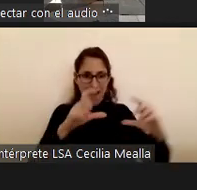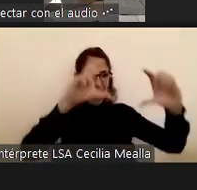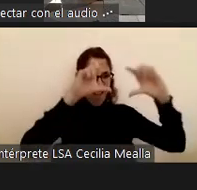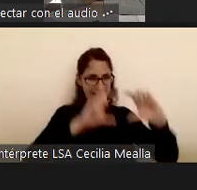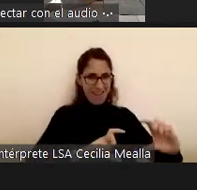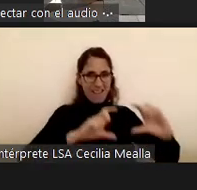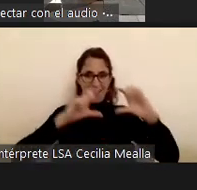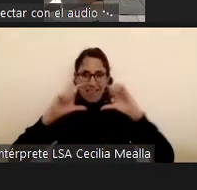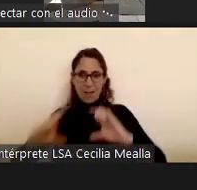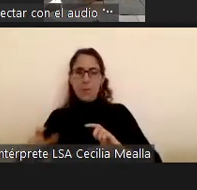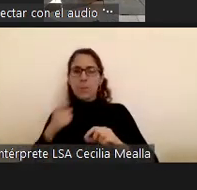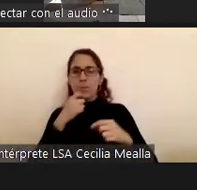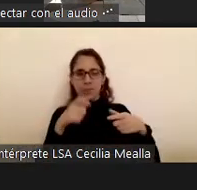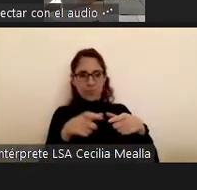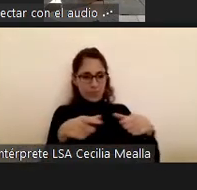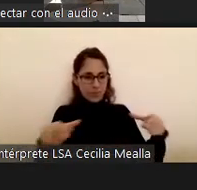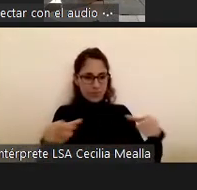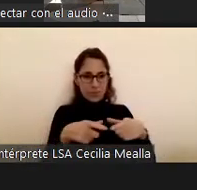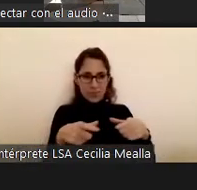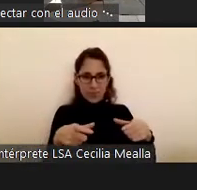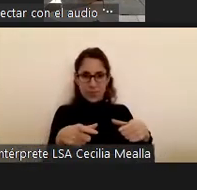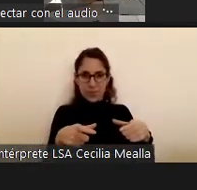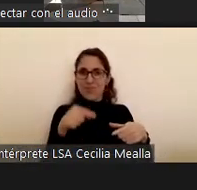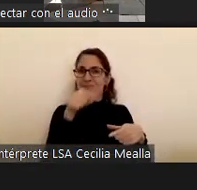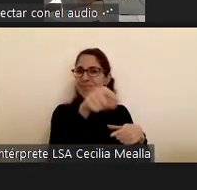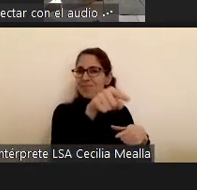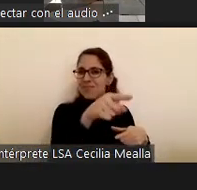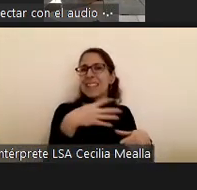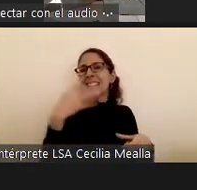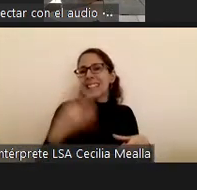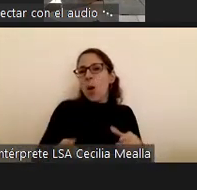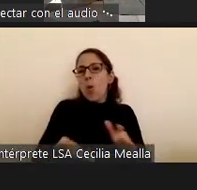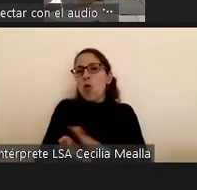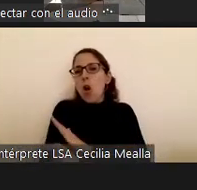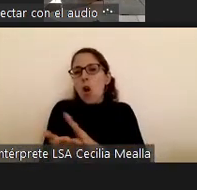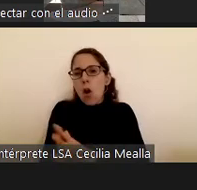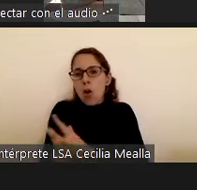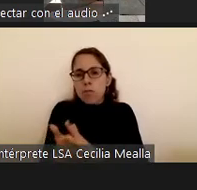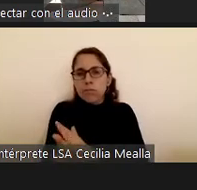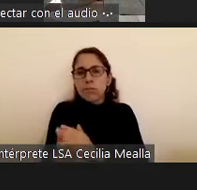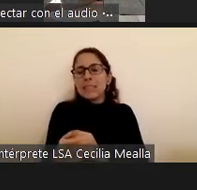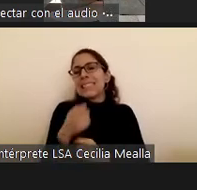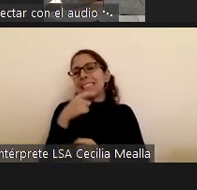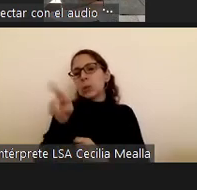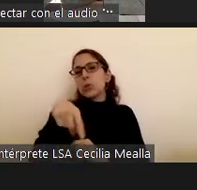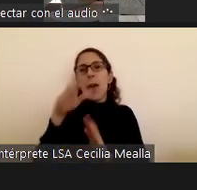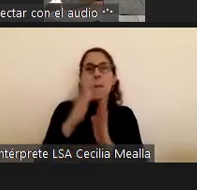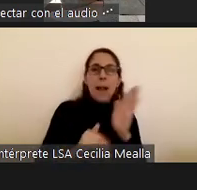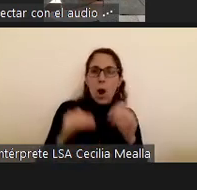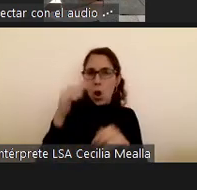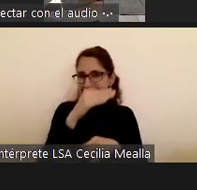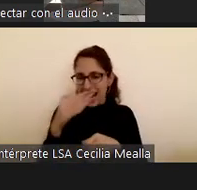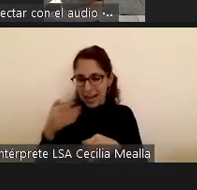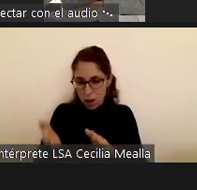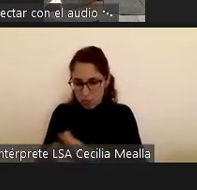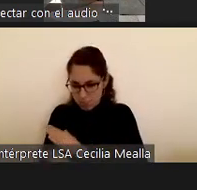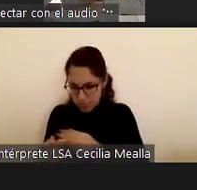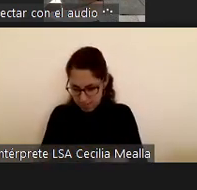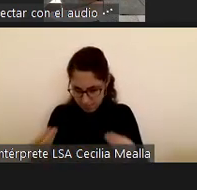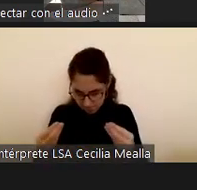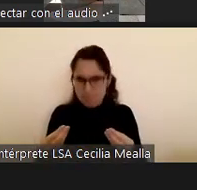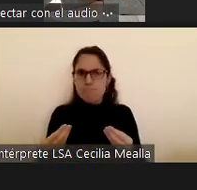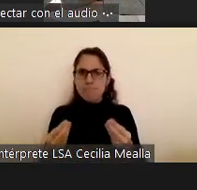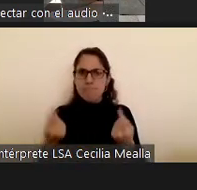cristal violeta. Fíjense, probablemente cuando imprimen, le imprimen en blanco y negro, pero visualicen con el